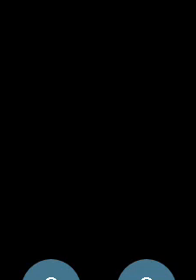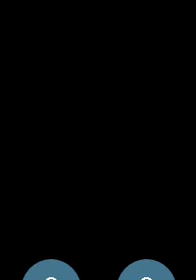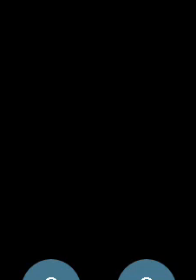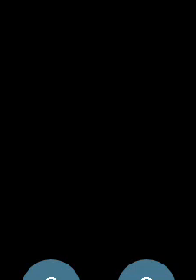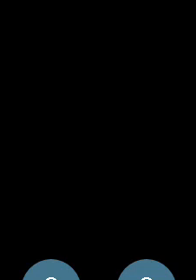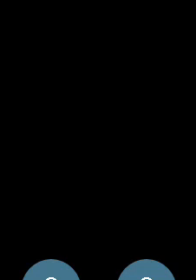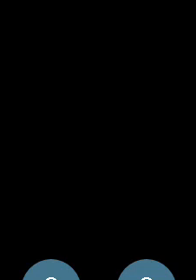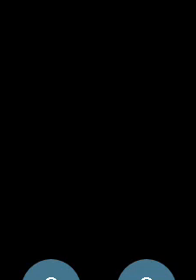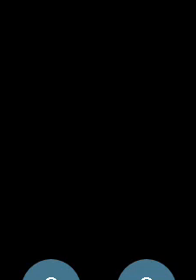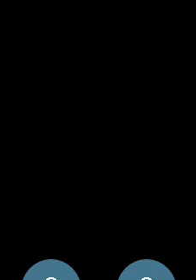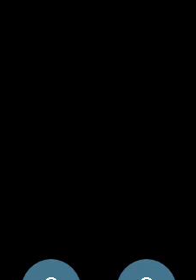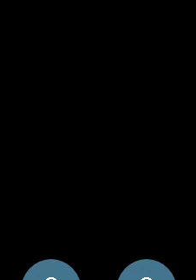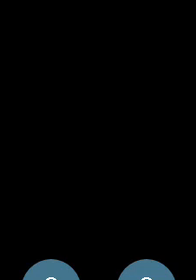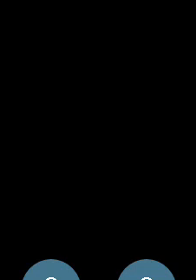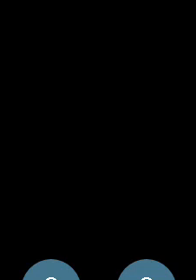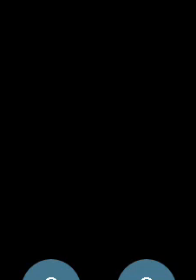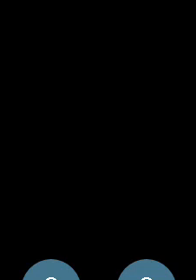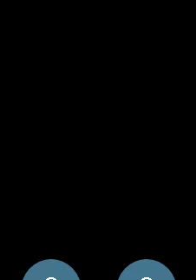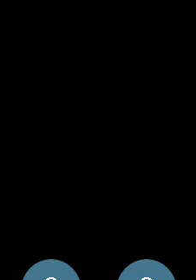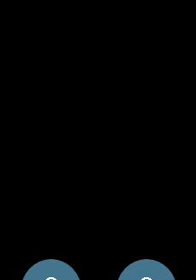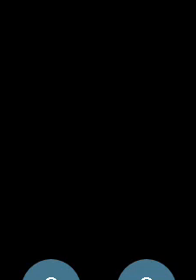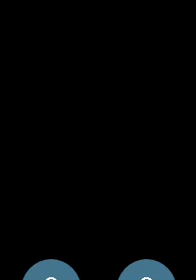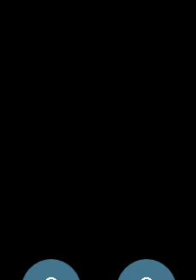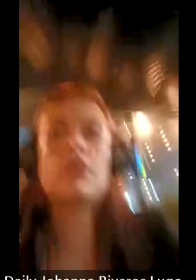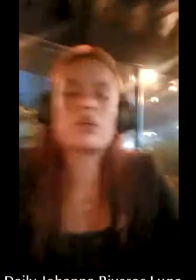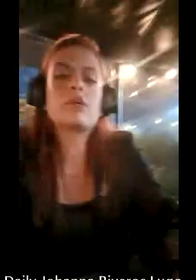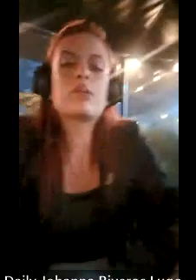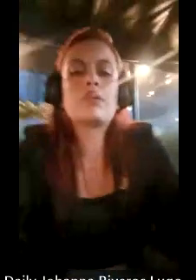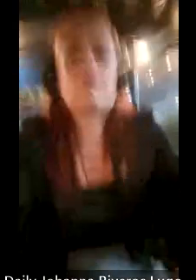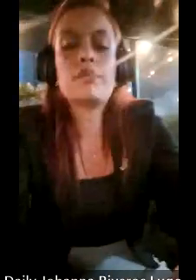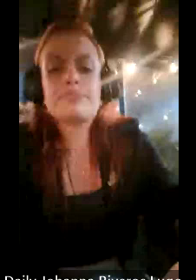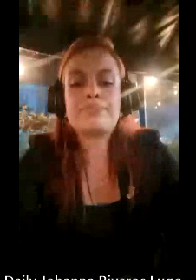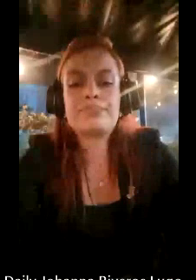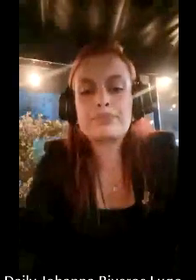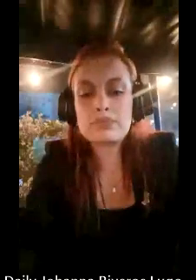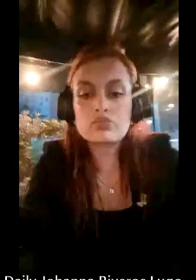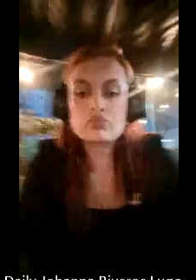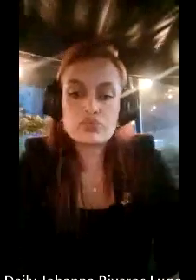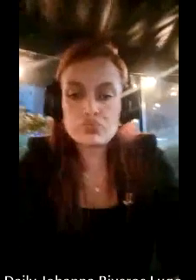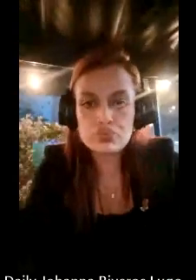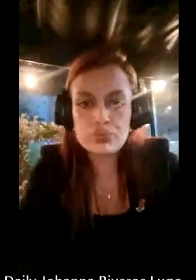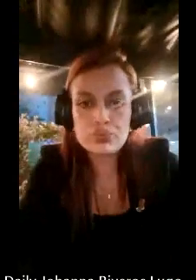7, codificar los módulos de software.